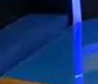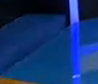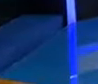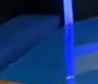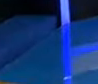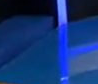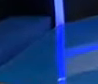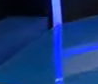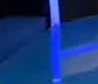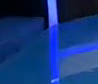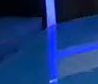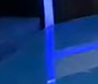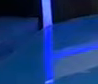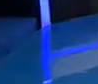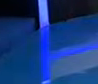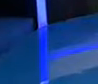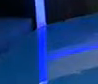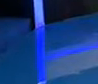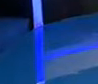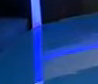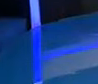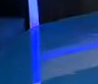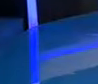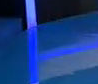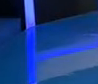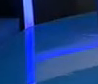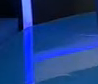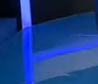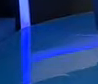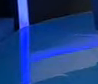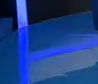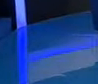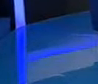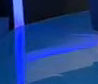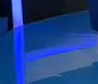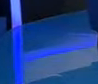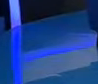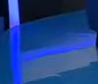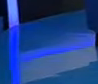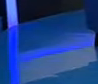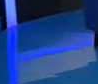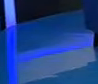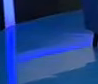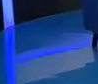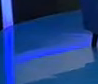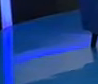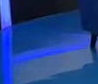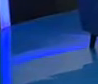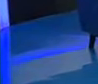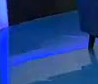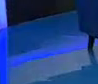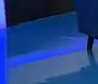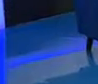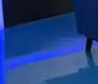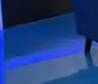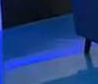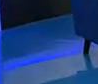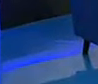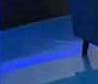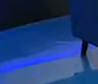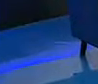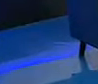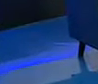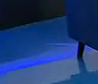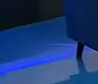Estamos ya 8:34 en la mañana. Vamos a dar la bienvenida a la prefecta electa, prefecta en funciones, reelecta. Paola